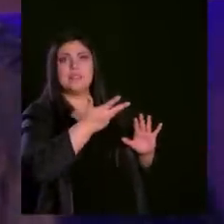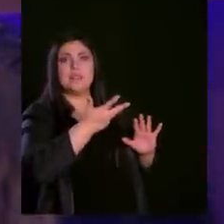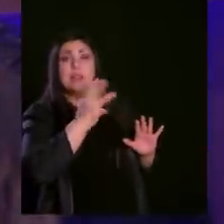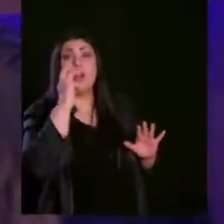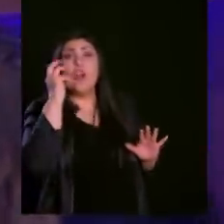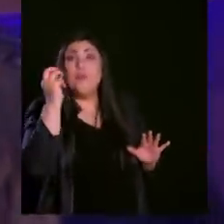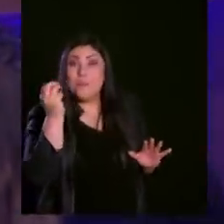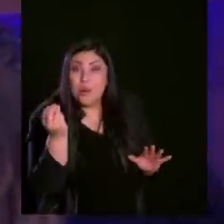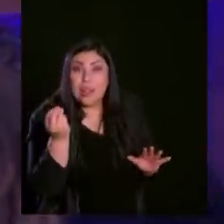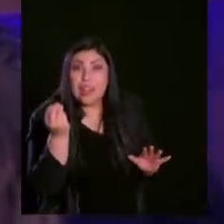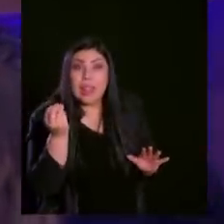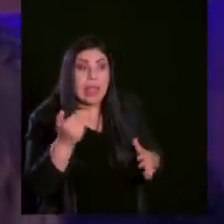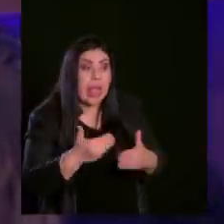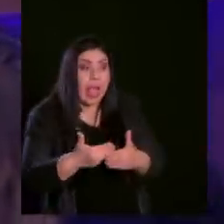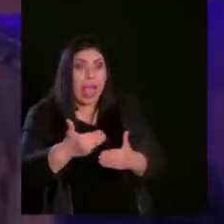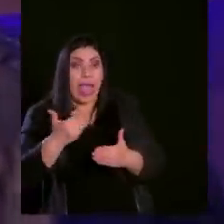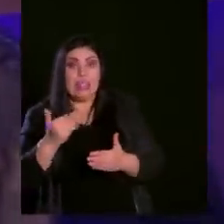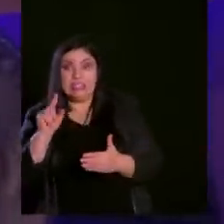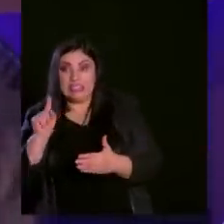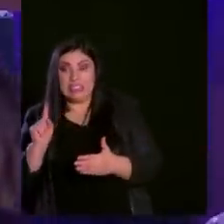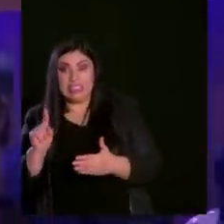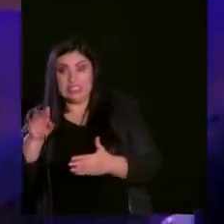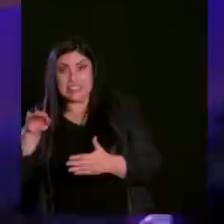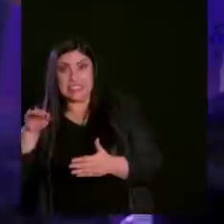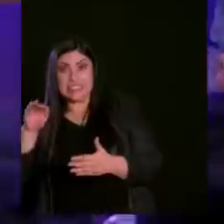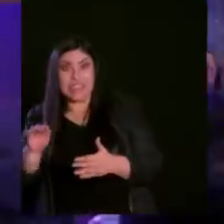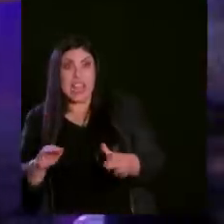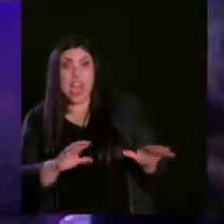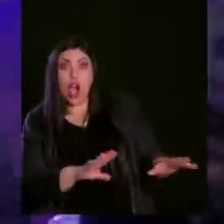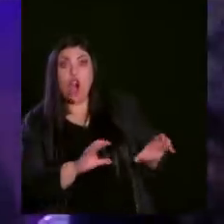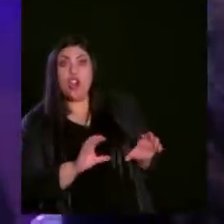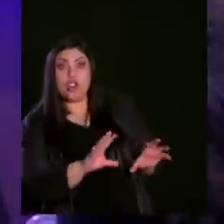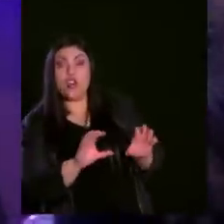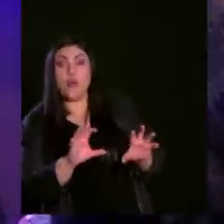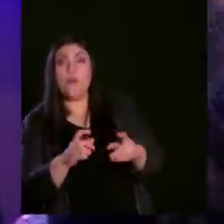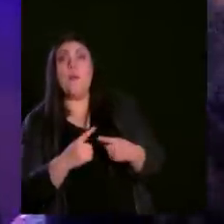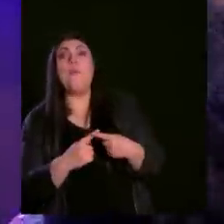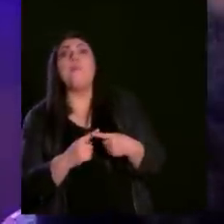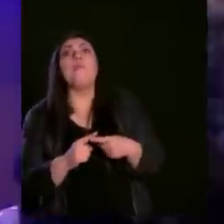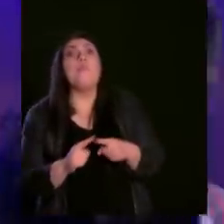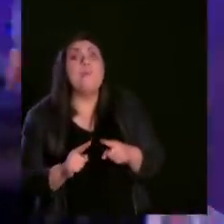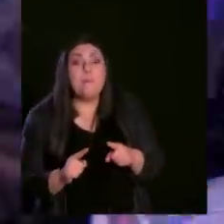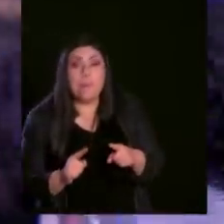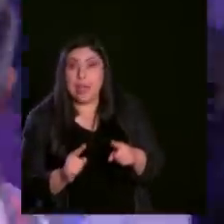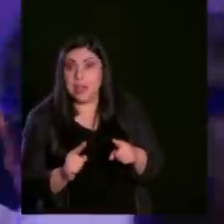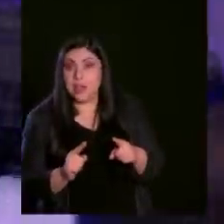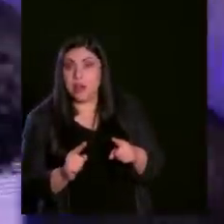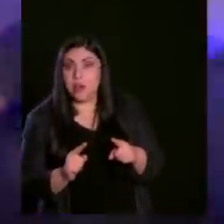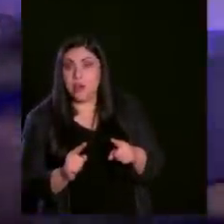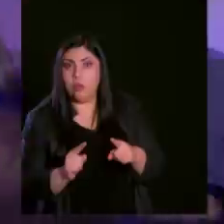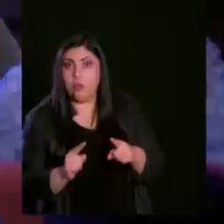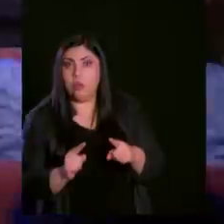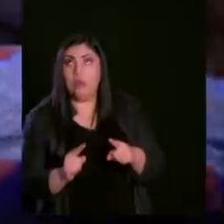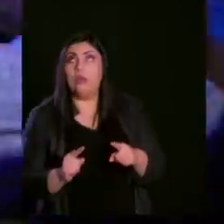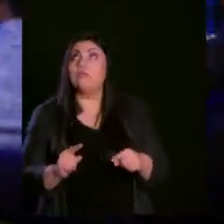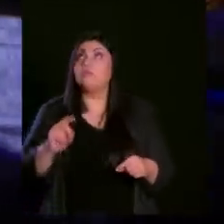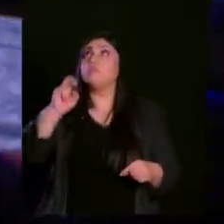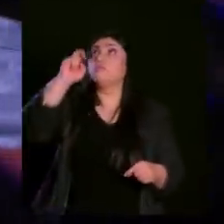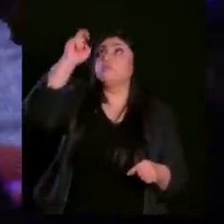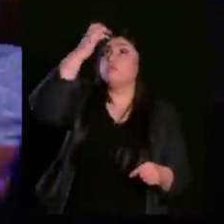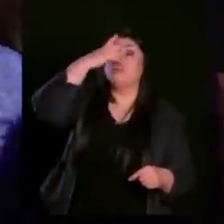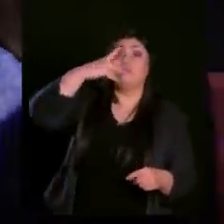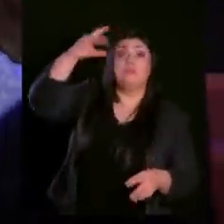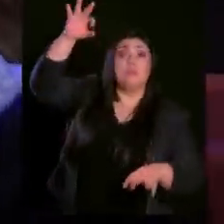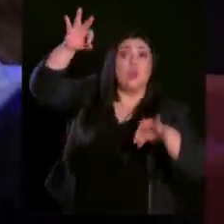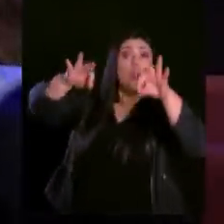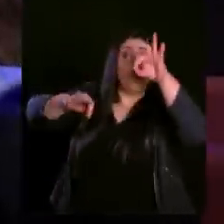cuatro veces más Esa es la justicia del reino de los cielos que no recibe uno lo que le fue quitado podría llegar